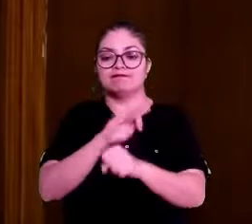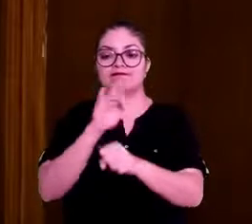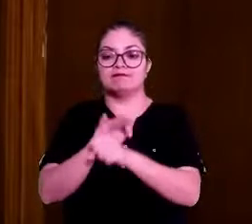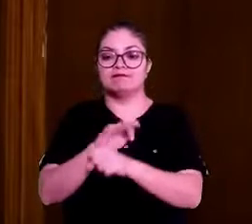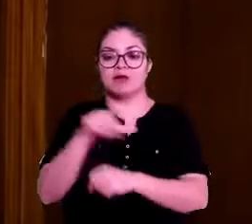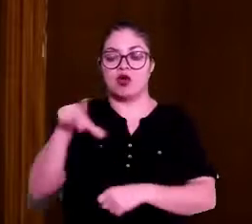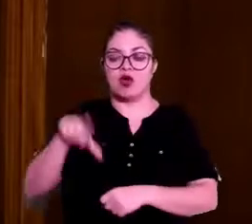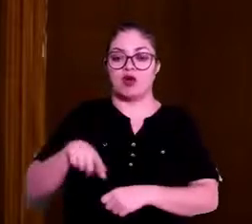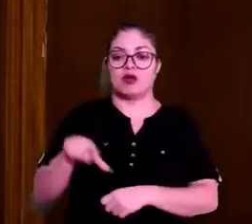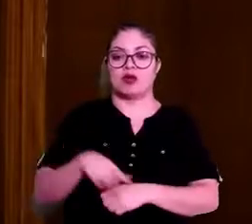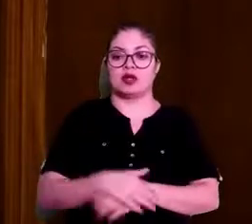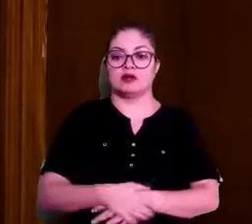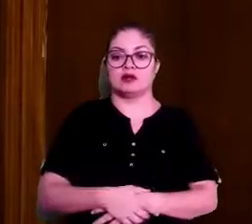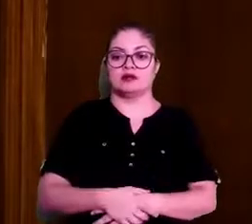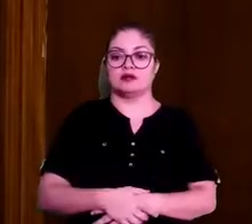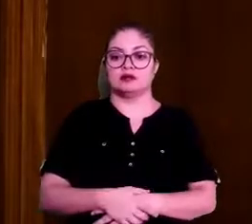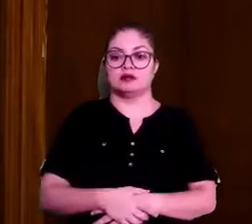gobiernos.